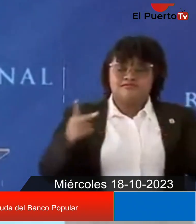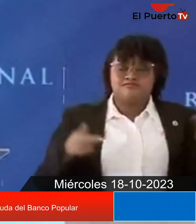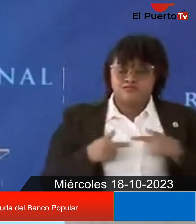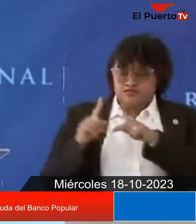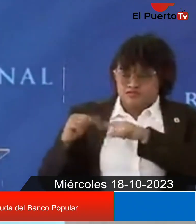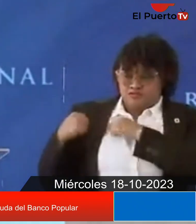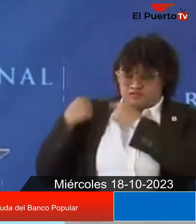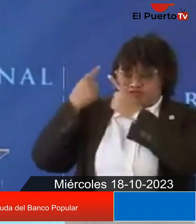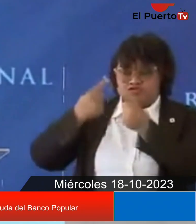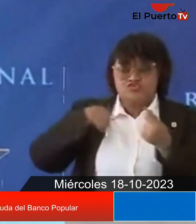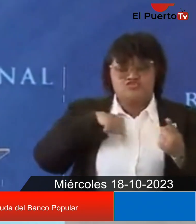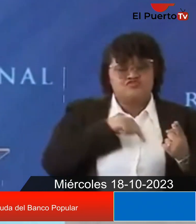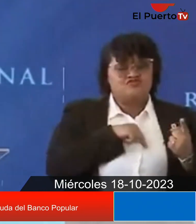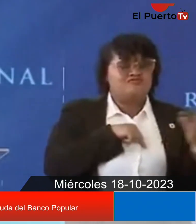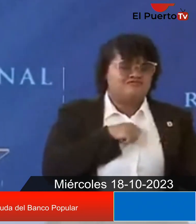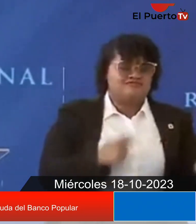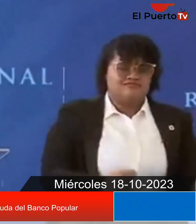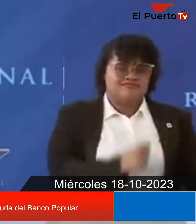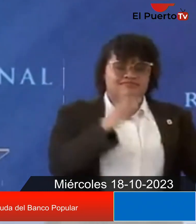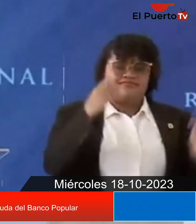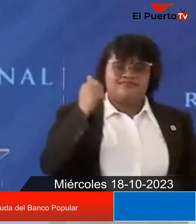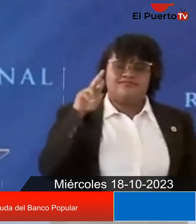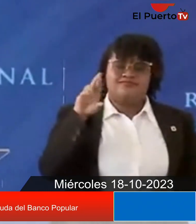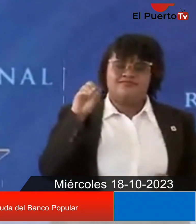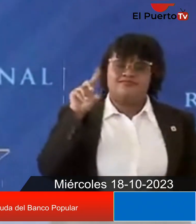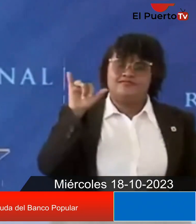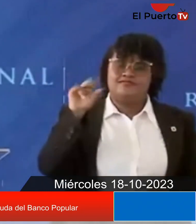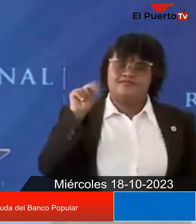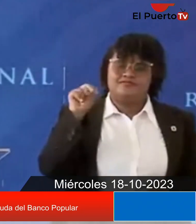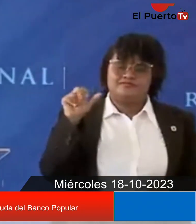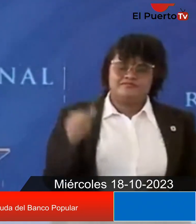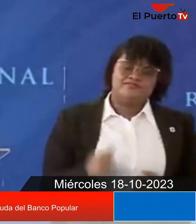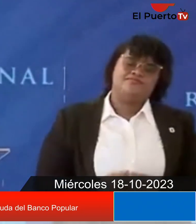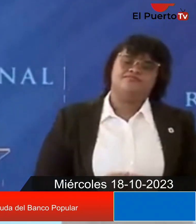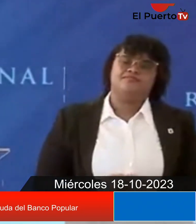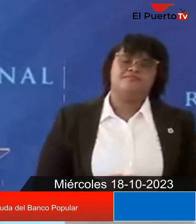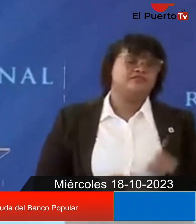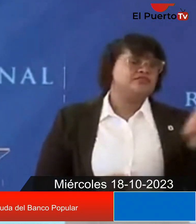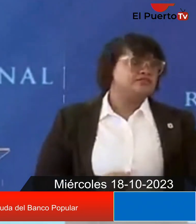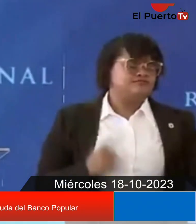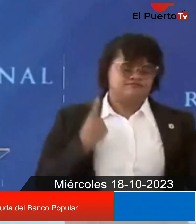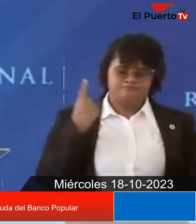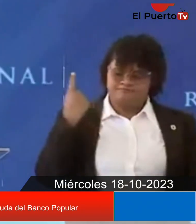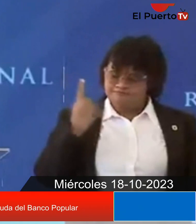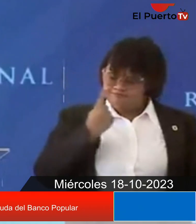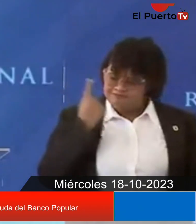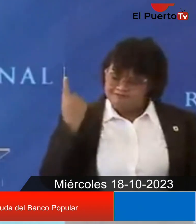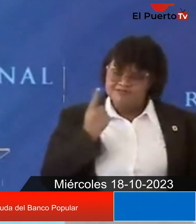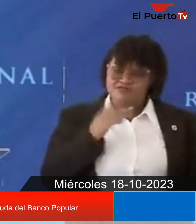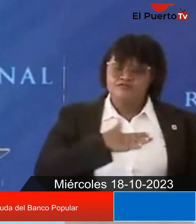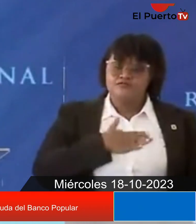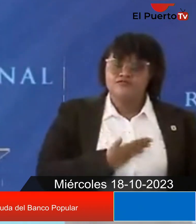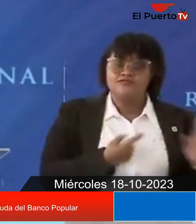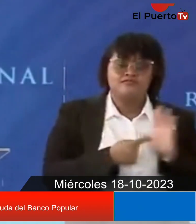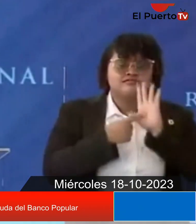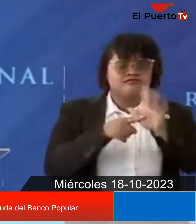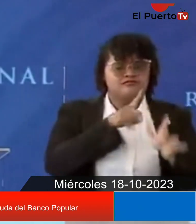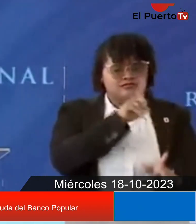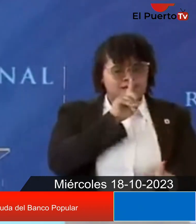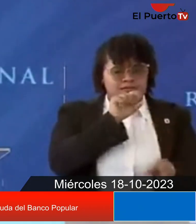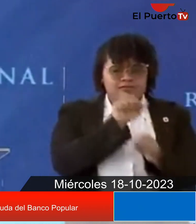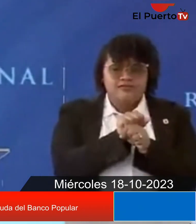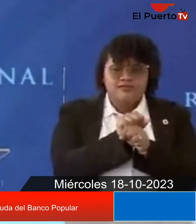llevando a cabo nuestra querida alcaldesa Carolina Mejía, quien siempre ha mostrado su